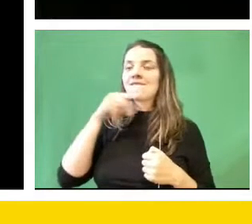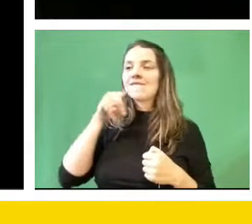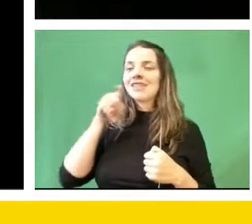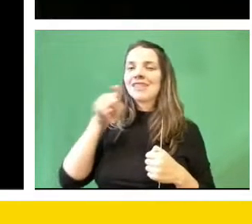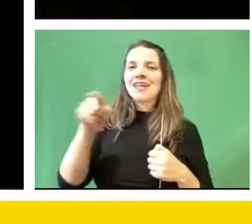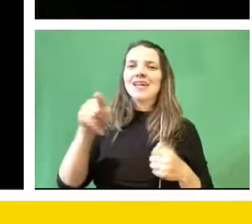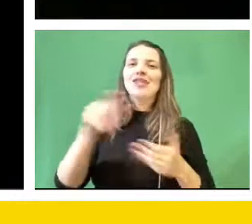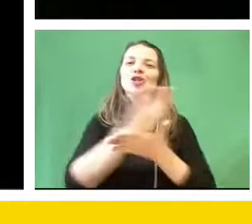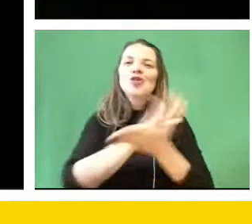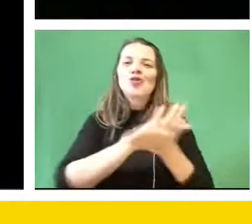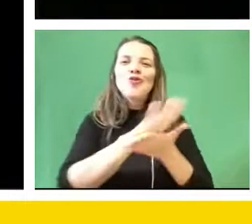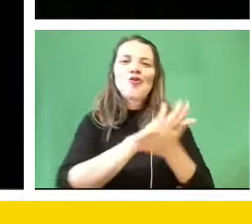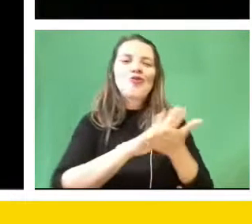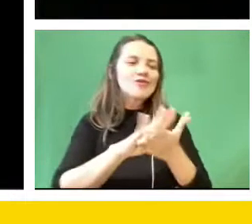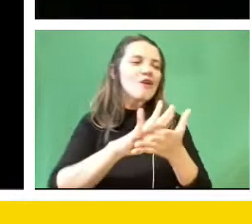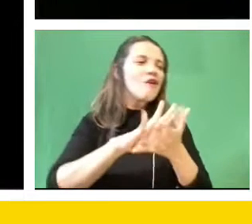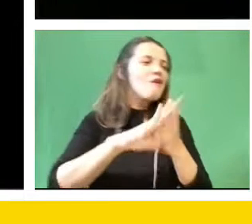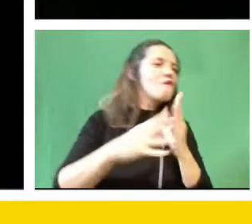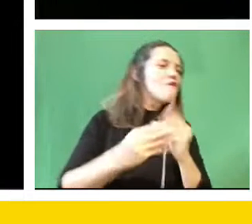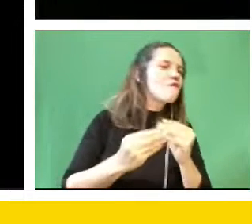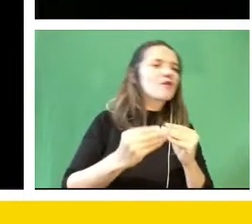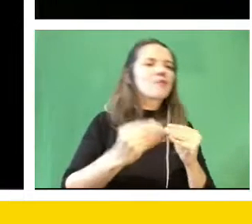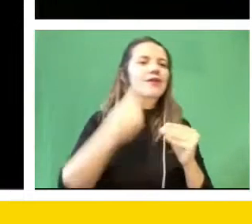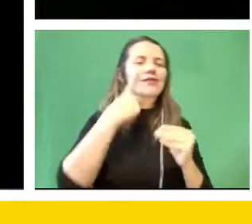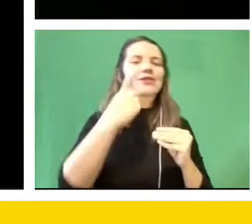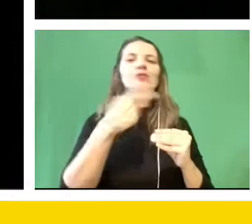los inconvenientes que habíamos identificado.